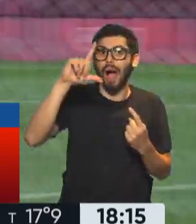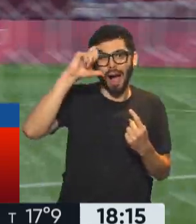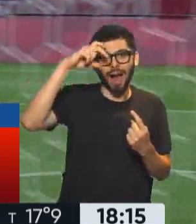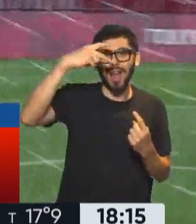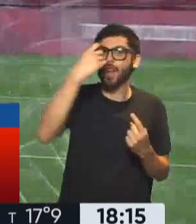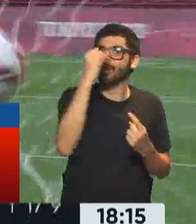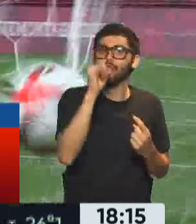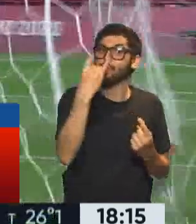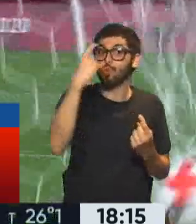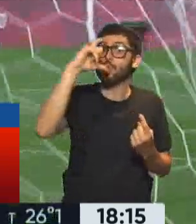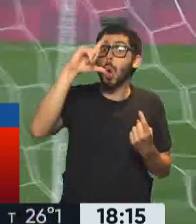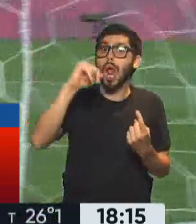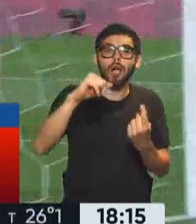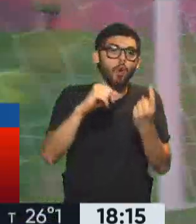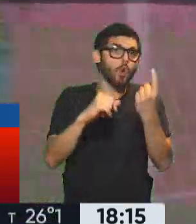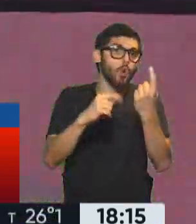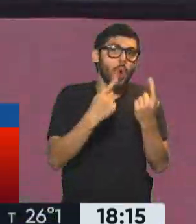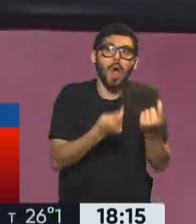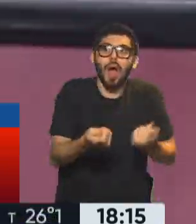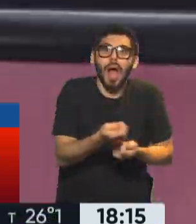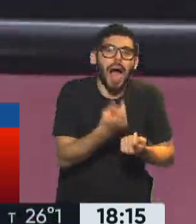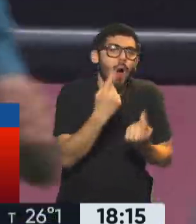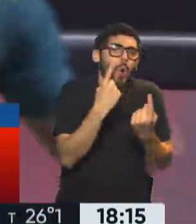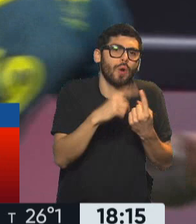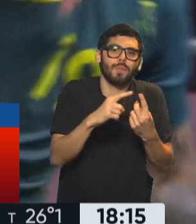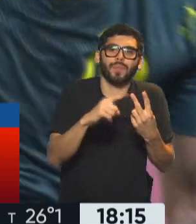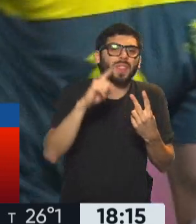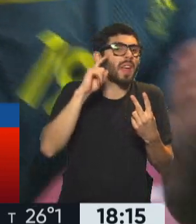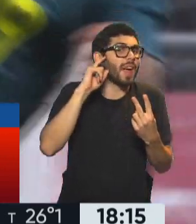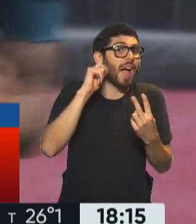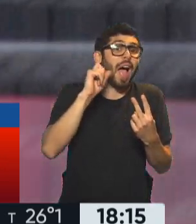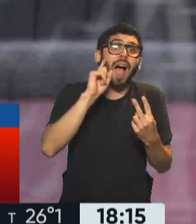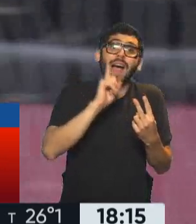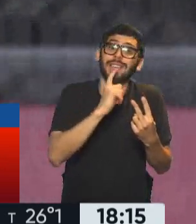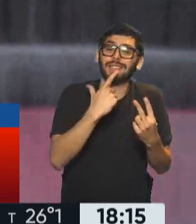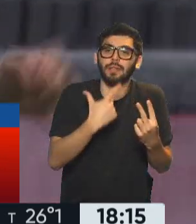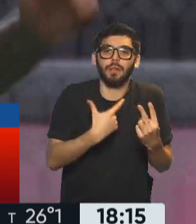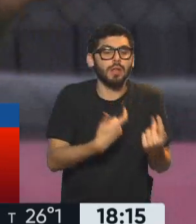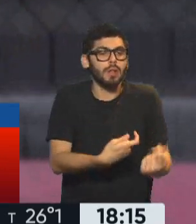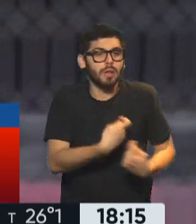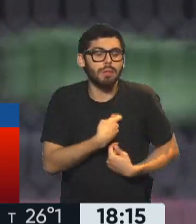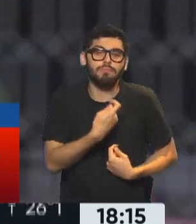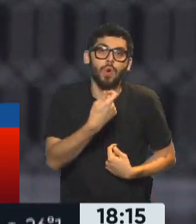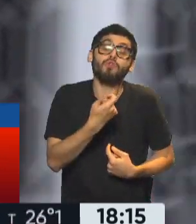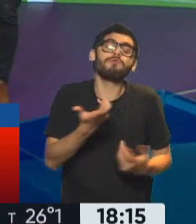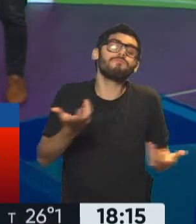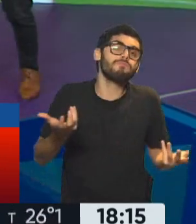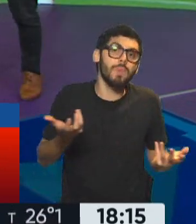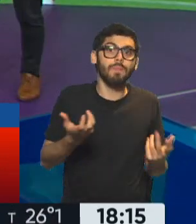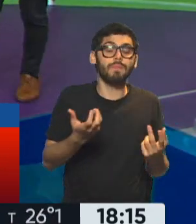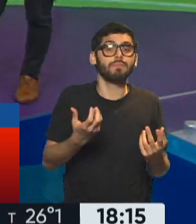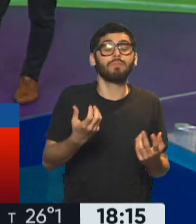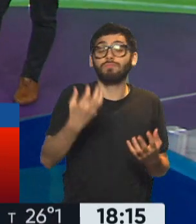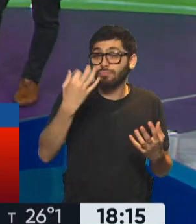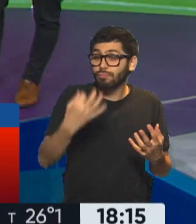mostrar alguna creatividad poco de gais pobre que no le llegaba la pelota la verdad lo único bueno